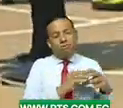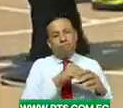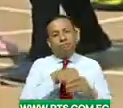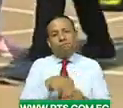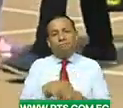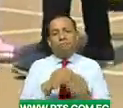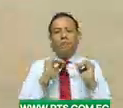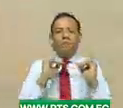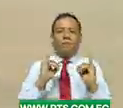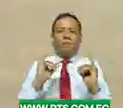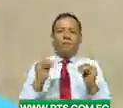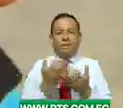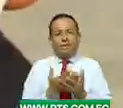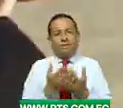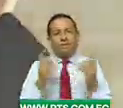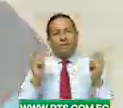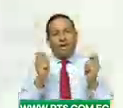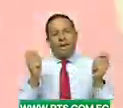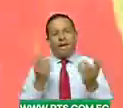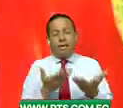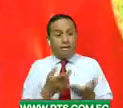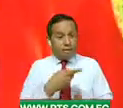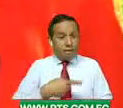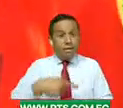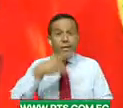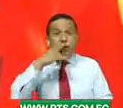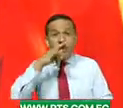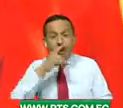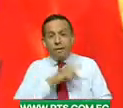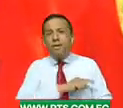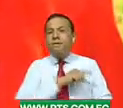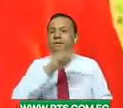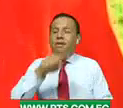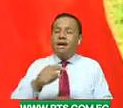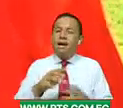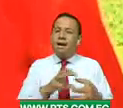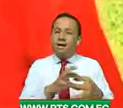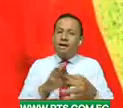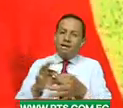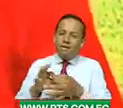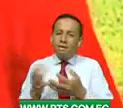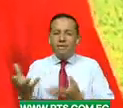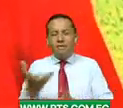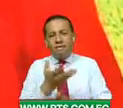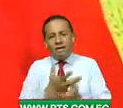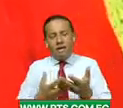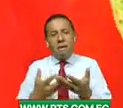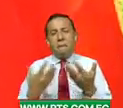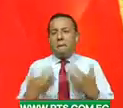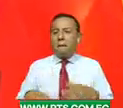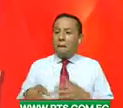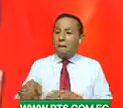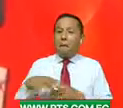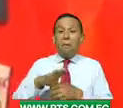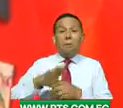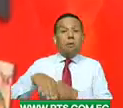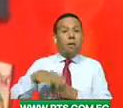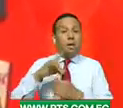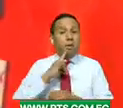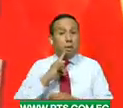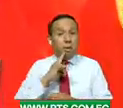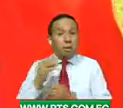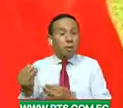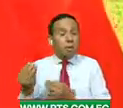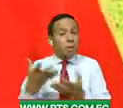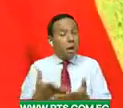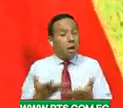agasajo. Están muy felices de venir a compartir, de estar aquí con este homenaje que ha hecho el consulado americano. Estamos